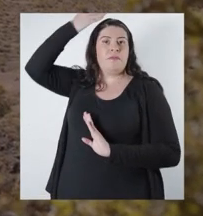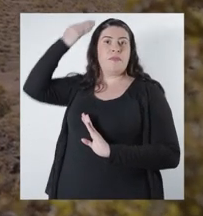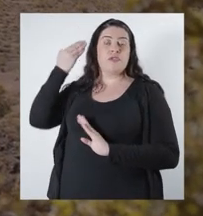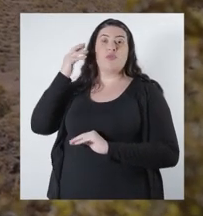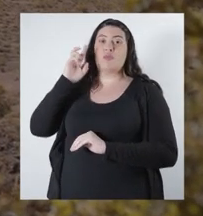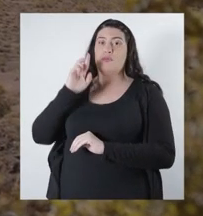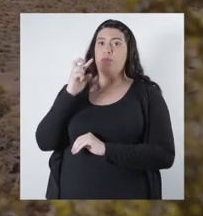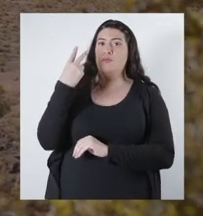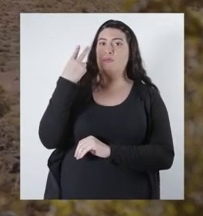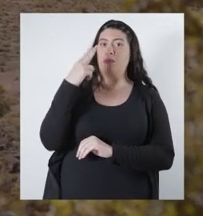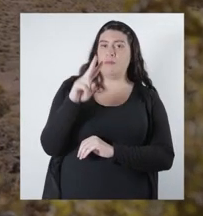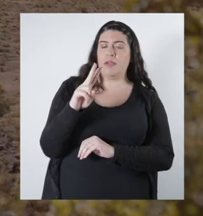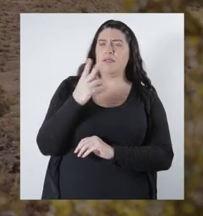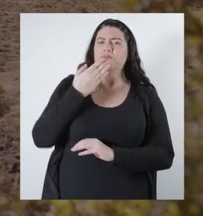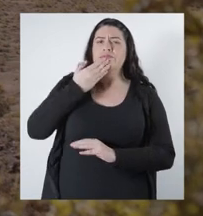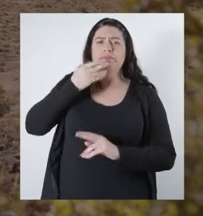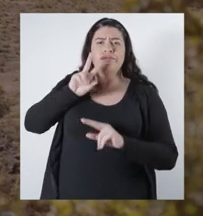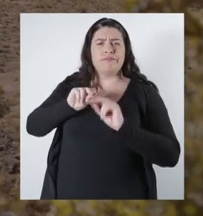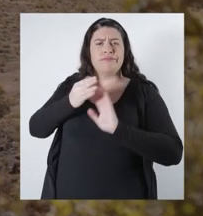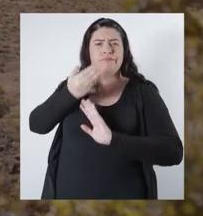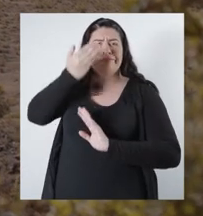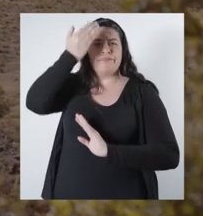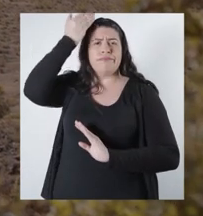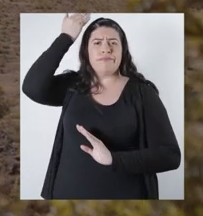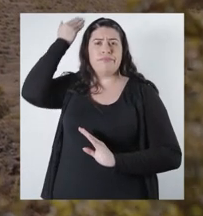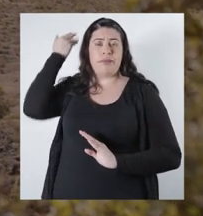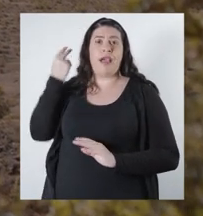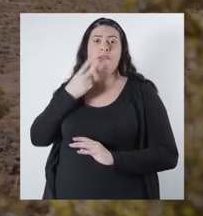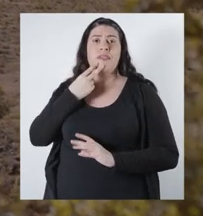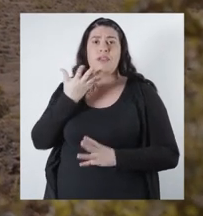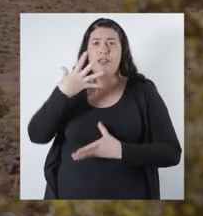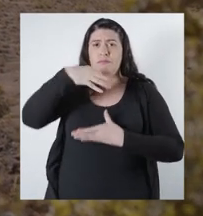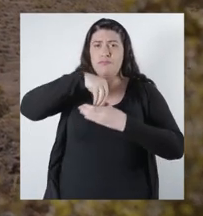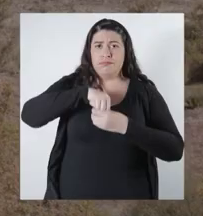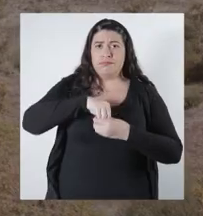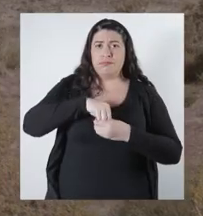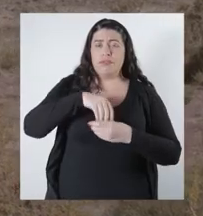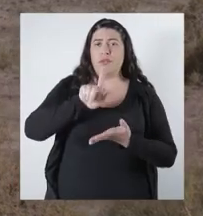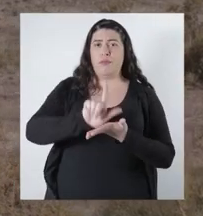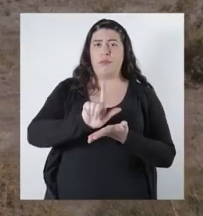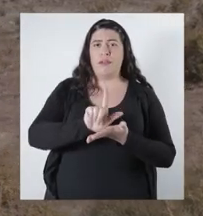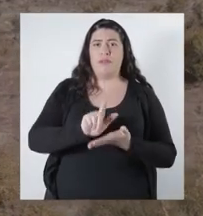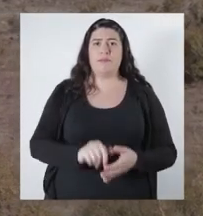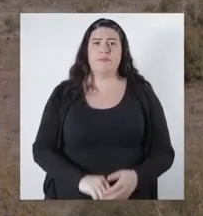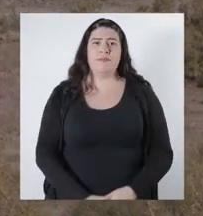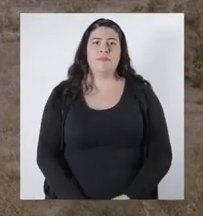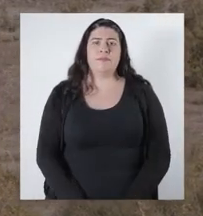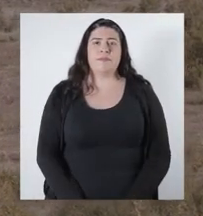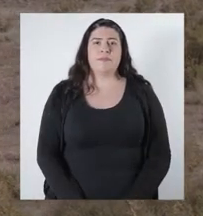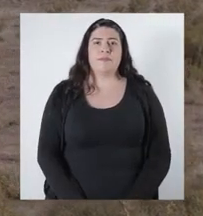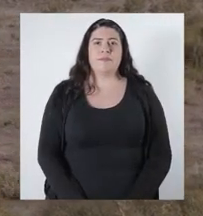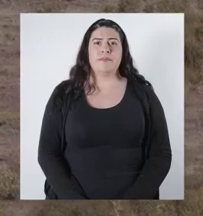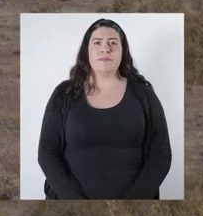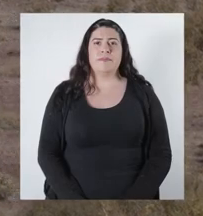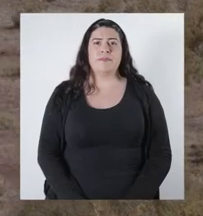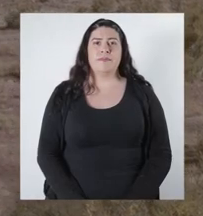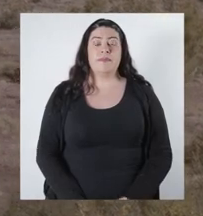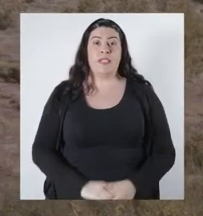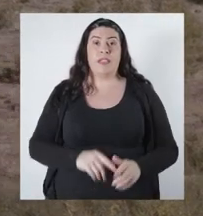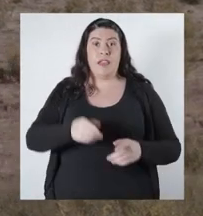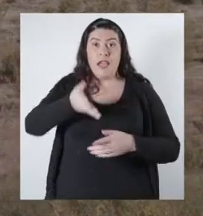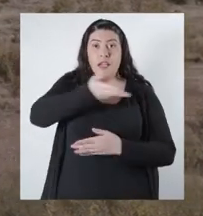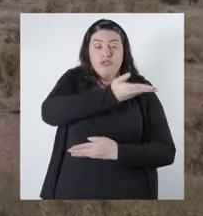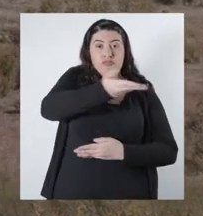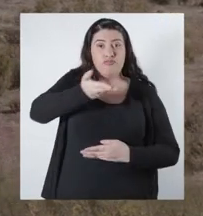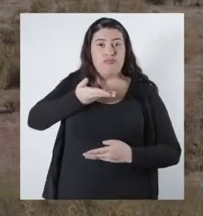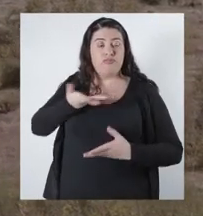Sin embargo, los países se en la Iglesia, y en en territorios de